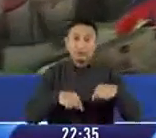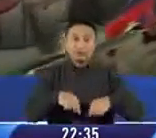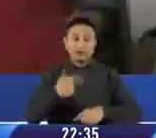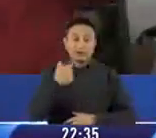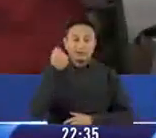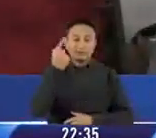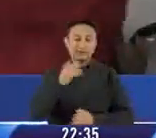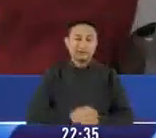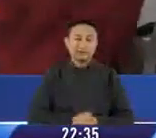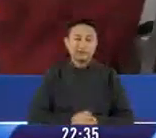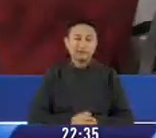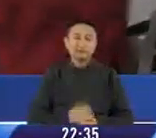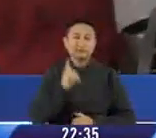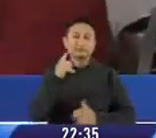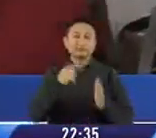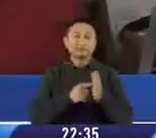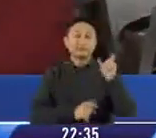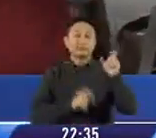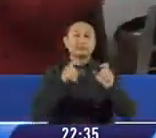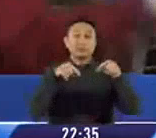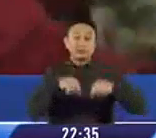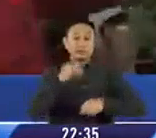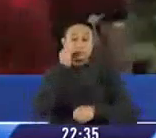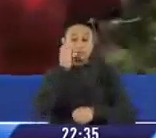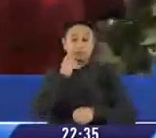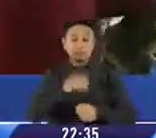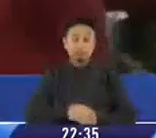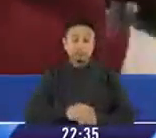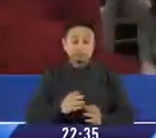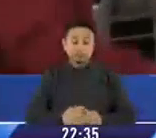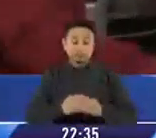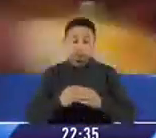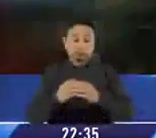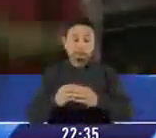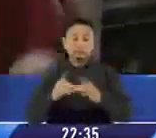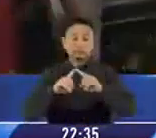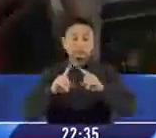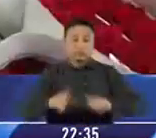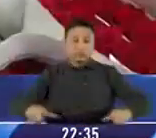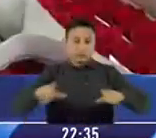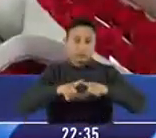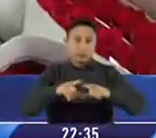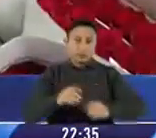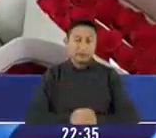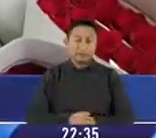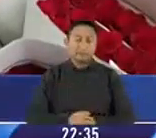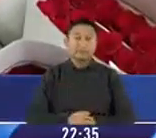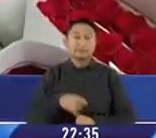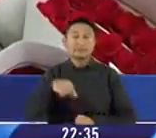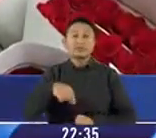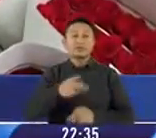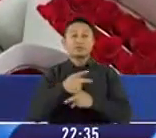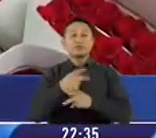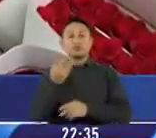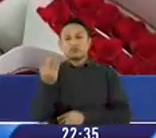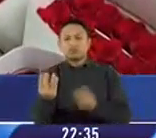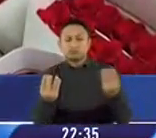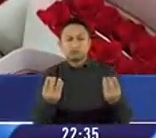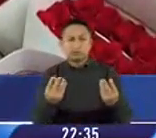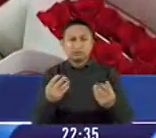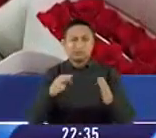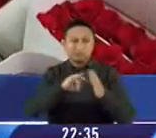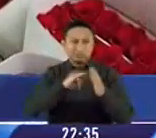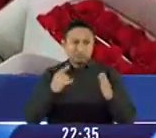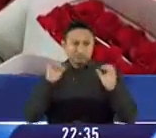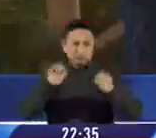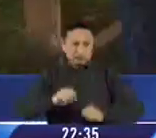claros. Unos 1.000 trabajadores entregan flores de Chantilín, Saquicilí y Cochapamba. Al ser pequeños productores, no cuentan con tecnología